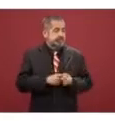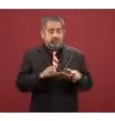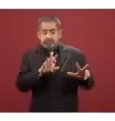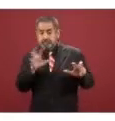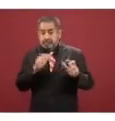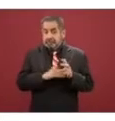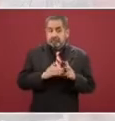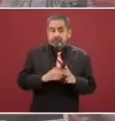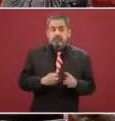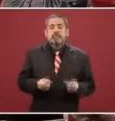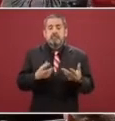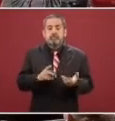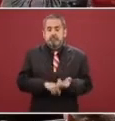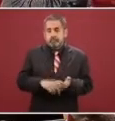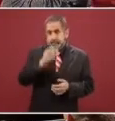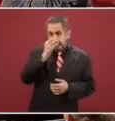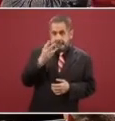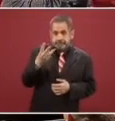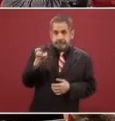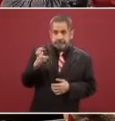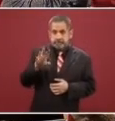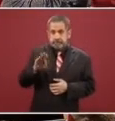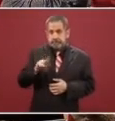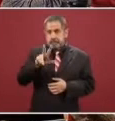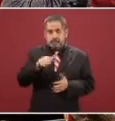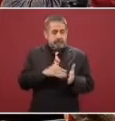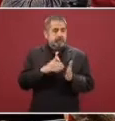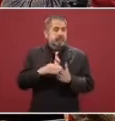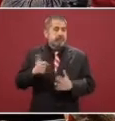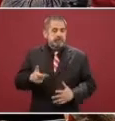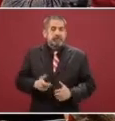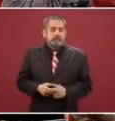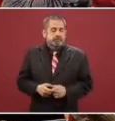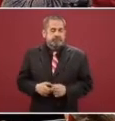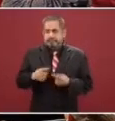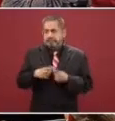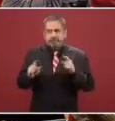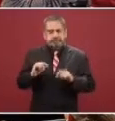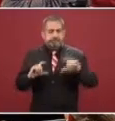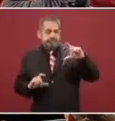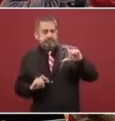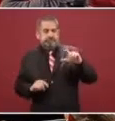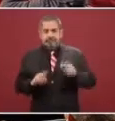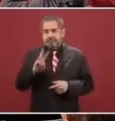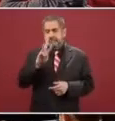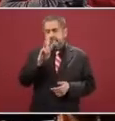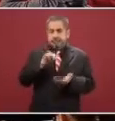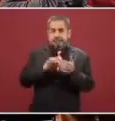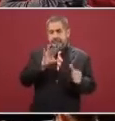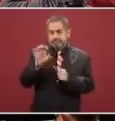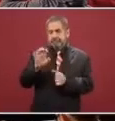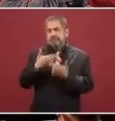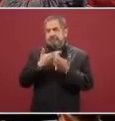millones, ejercimos 398 millones de pesos. Tenemos una diferencia de 3,600.